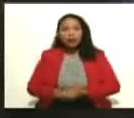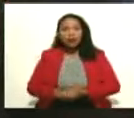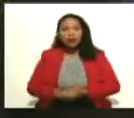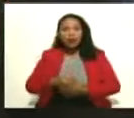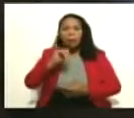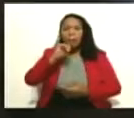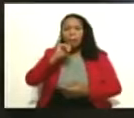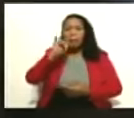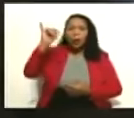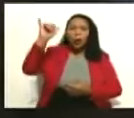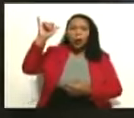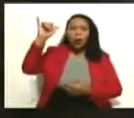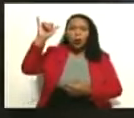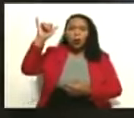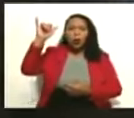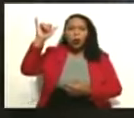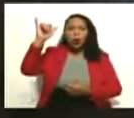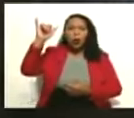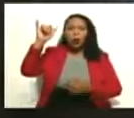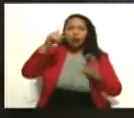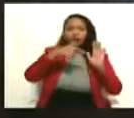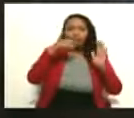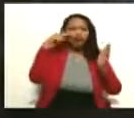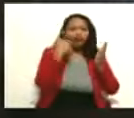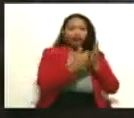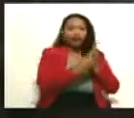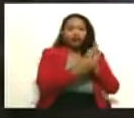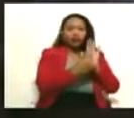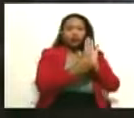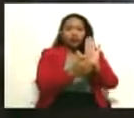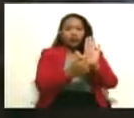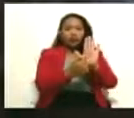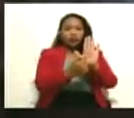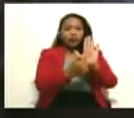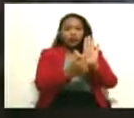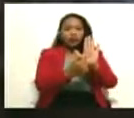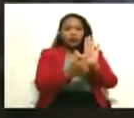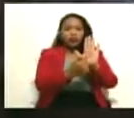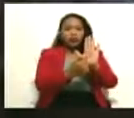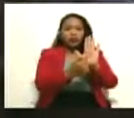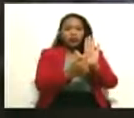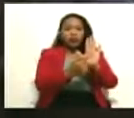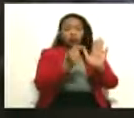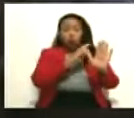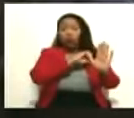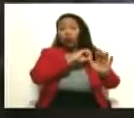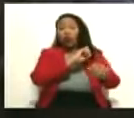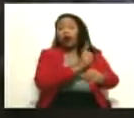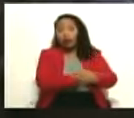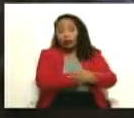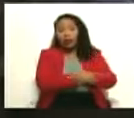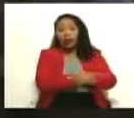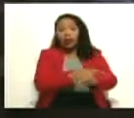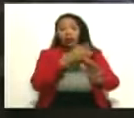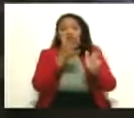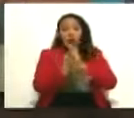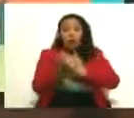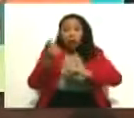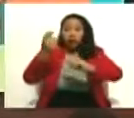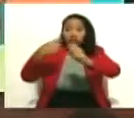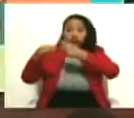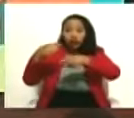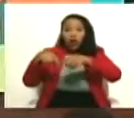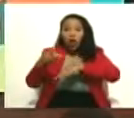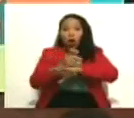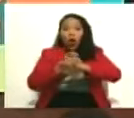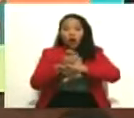denunció, más bien mostró una prueba contundente acerca de la negociación entre el